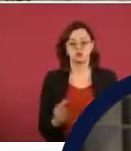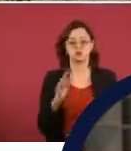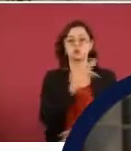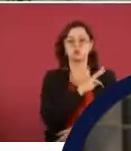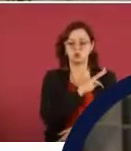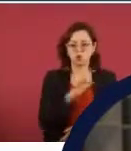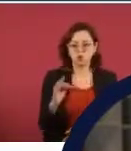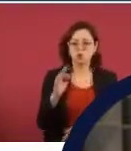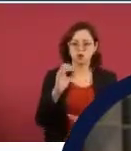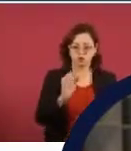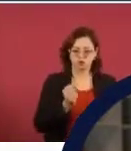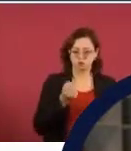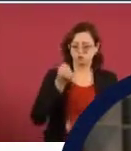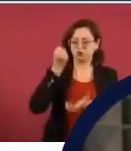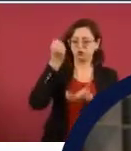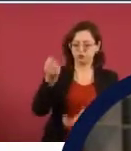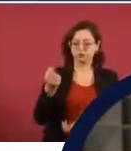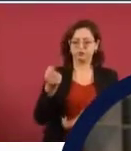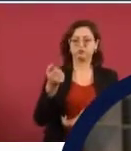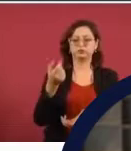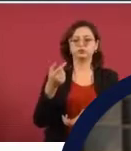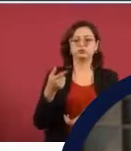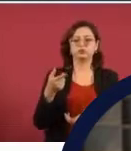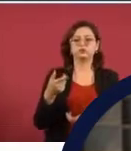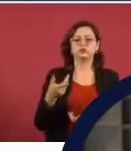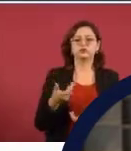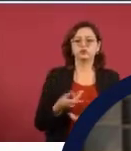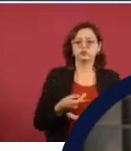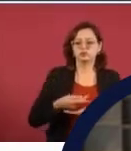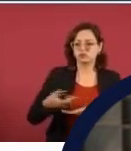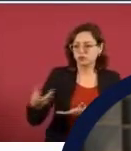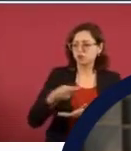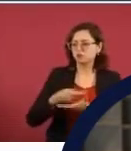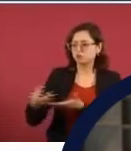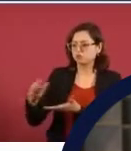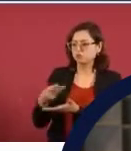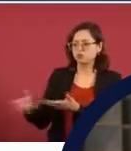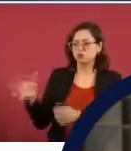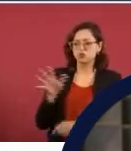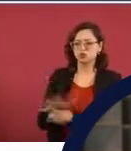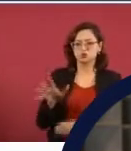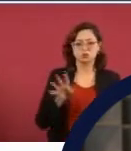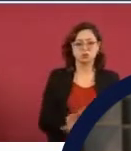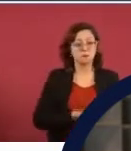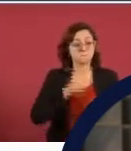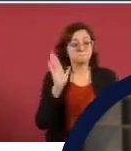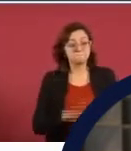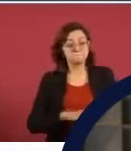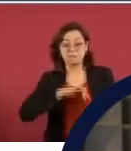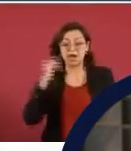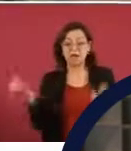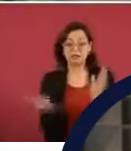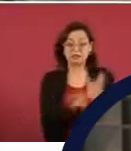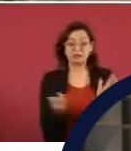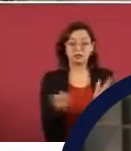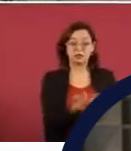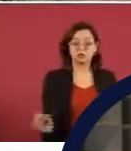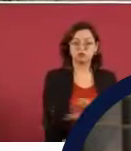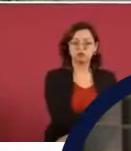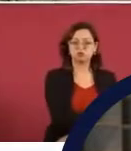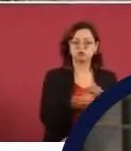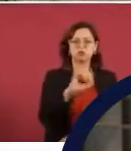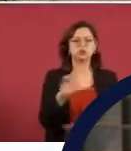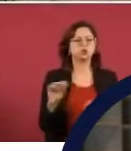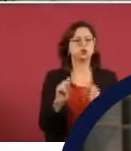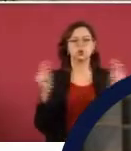se aplican las políticas en concreto para alcanzar esas metas. Y ahí es donde empiezan a surgir muchos cuestionamientos de